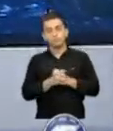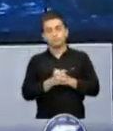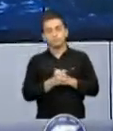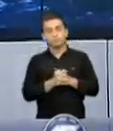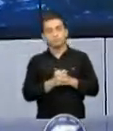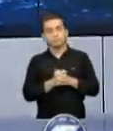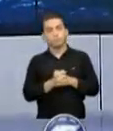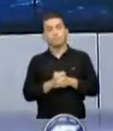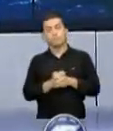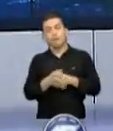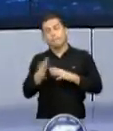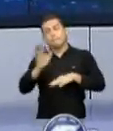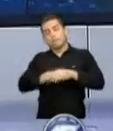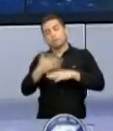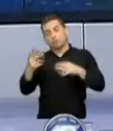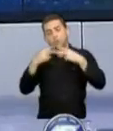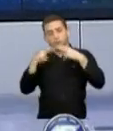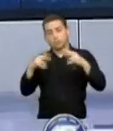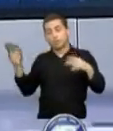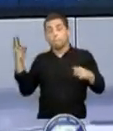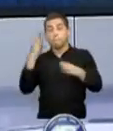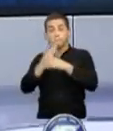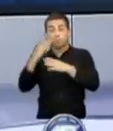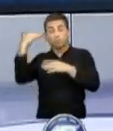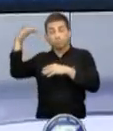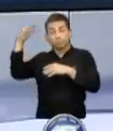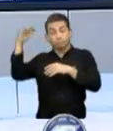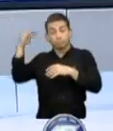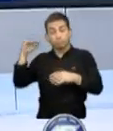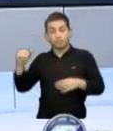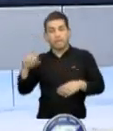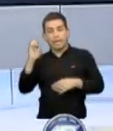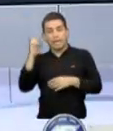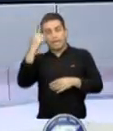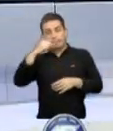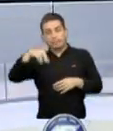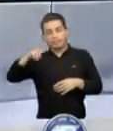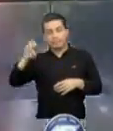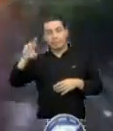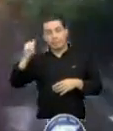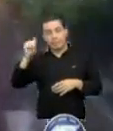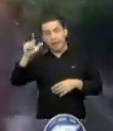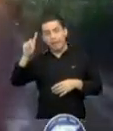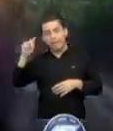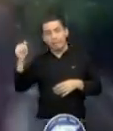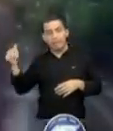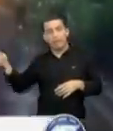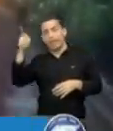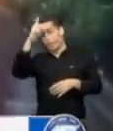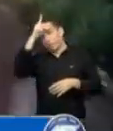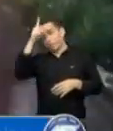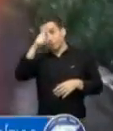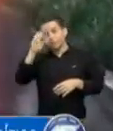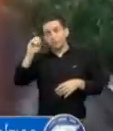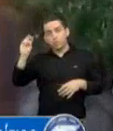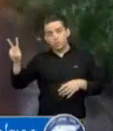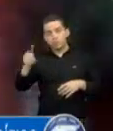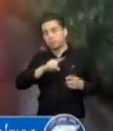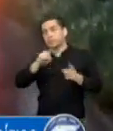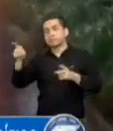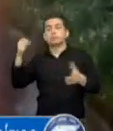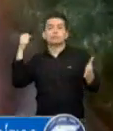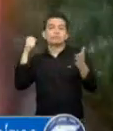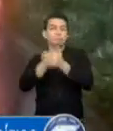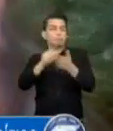Más noticias de interés, un bus extraurbano de Transportes Esmeralda volcó en el kilómetro 102 de la ruta hacia el Pacífico. Tenemos imágenes